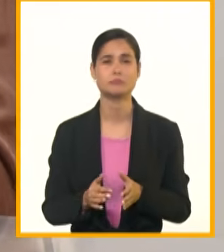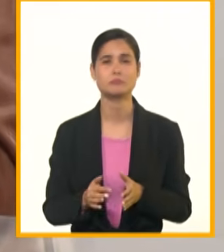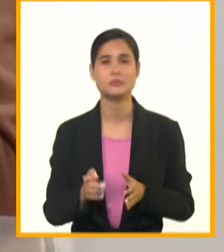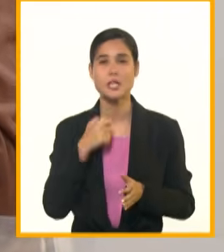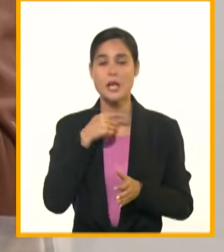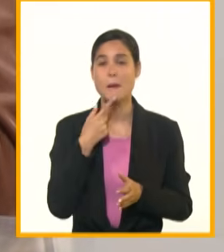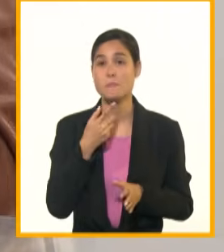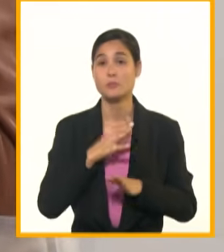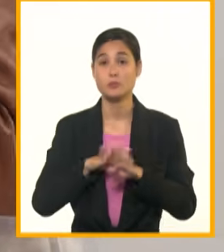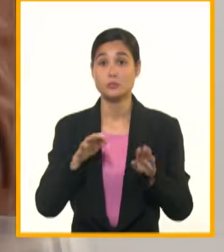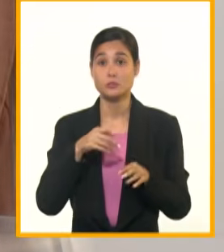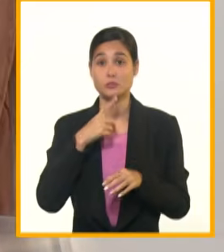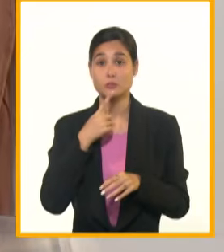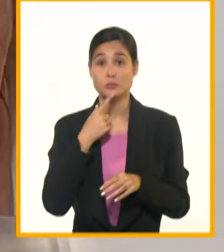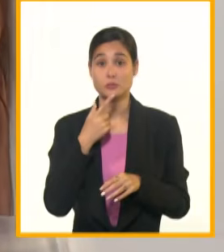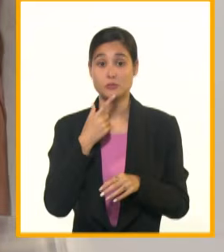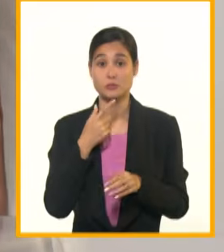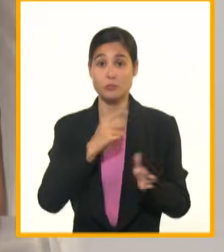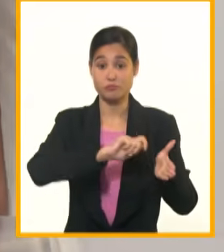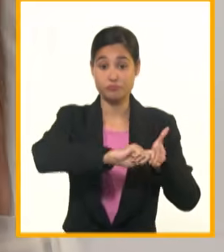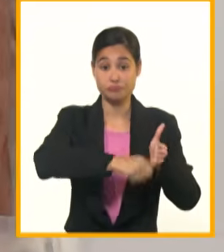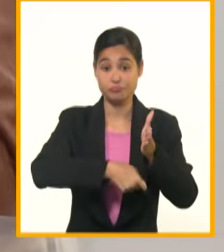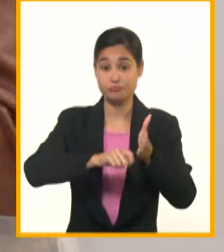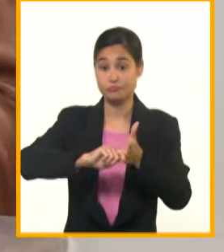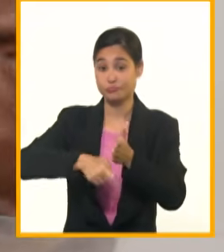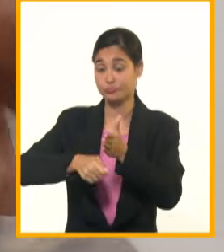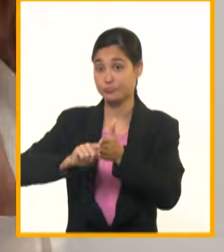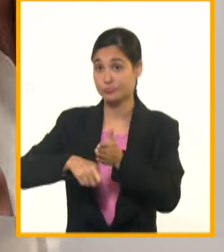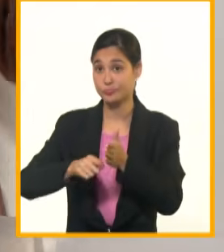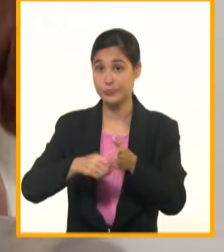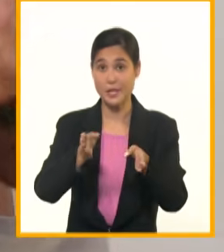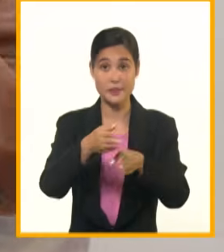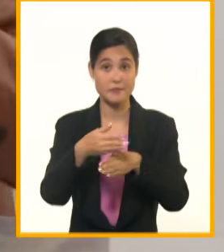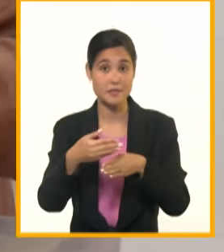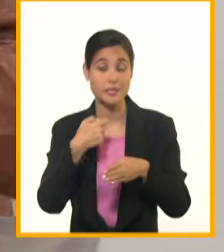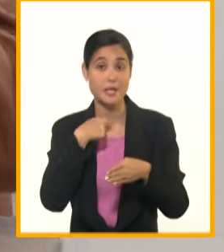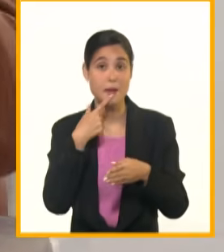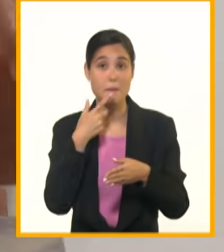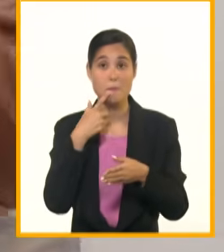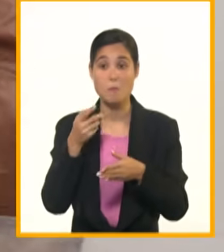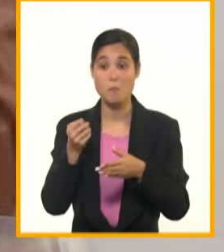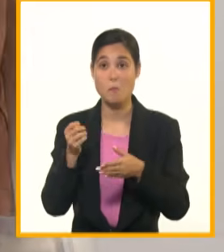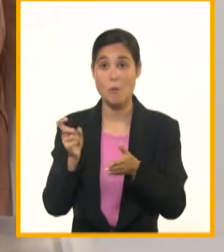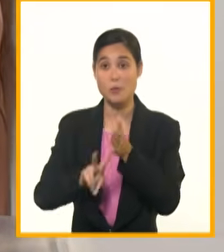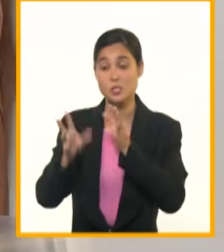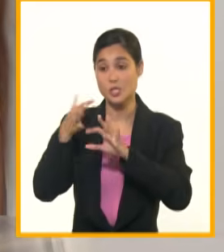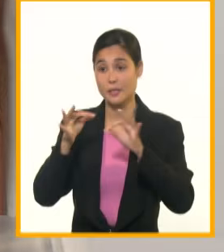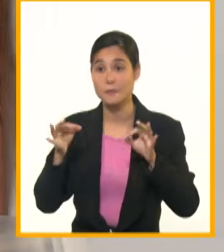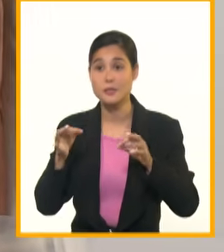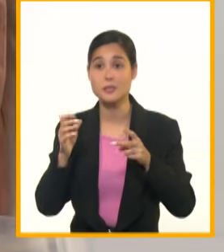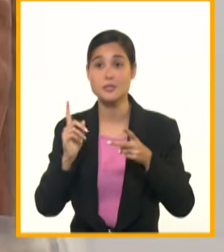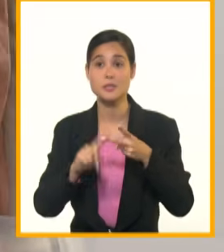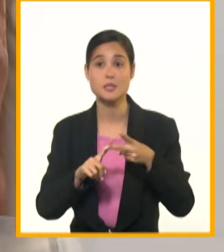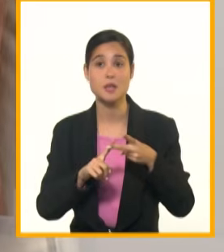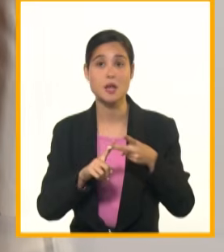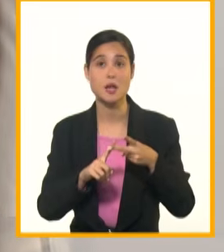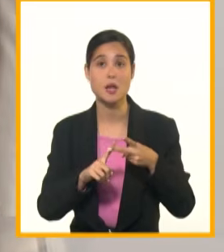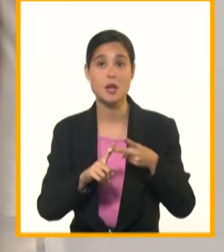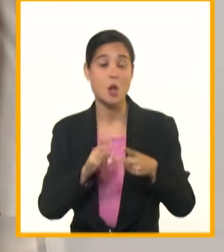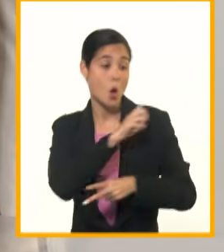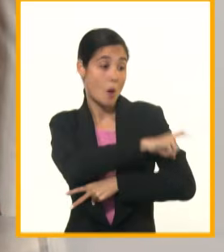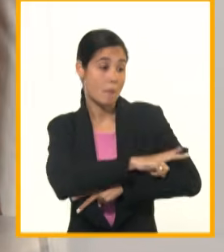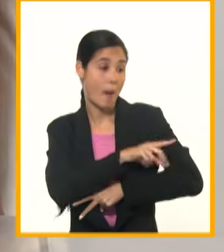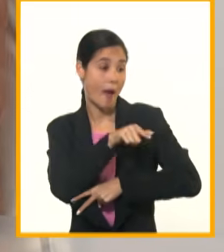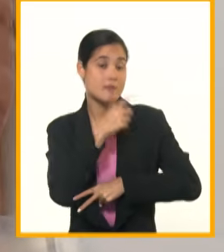convenios de cooperación que se han firmado entre la provincia y provincias de otros países como China, como Vietnam, ha estado